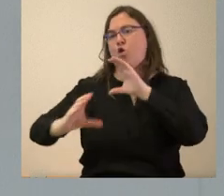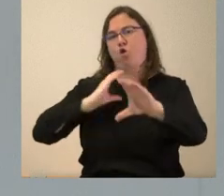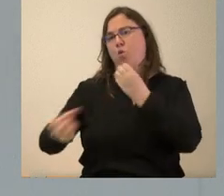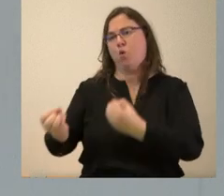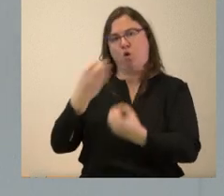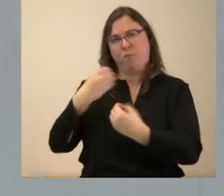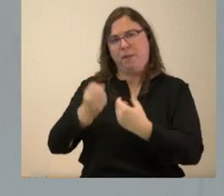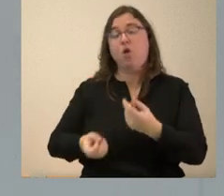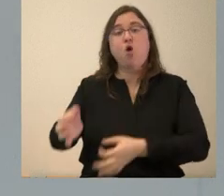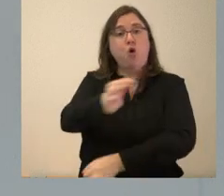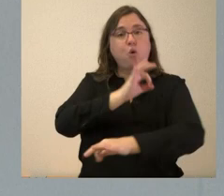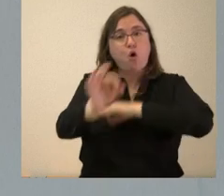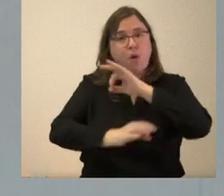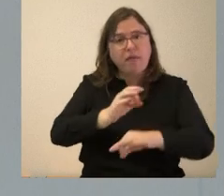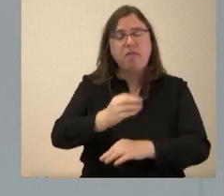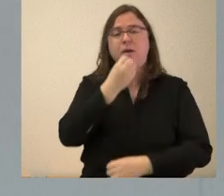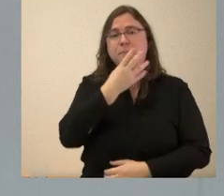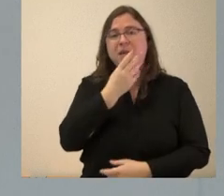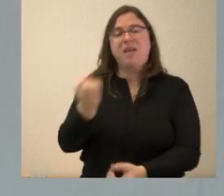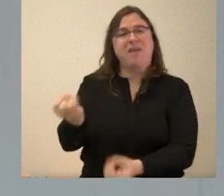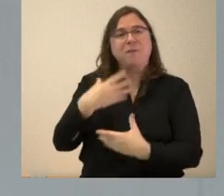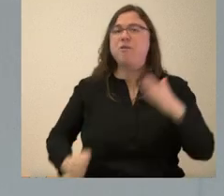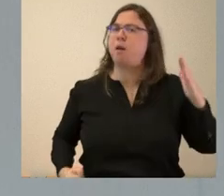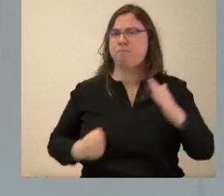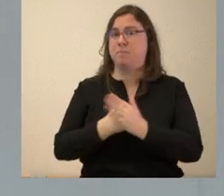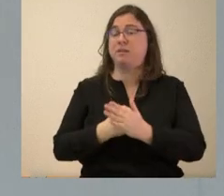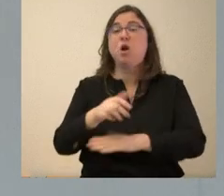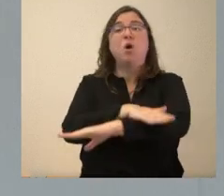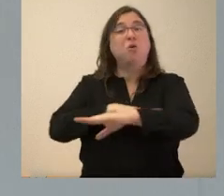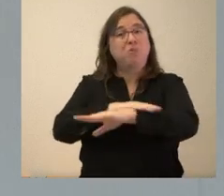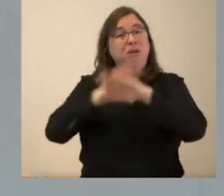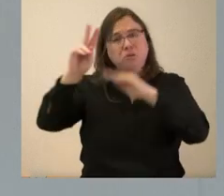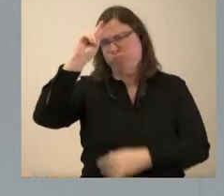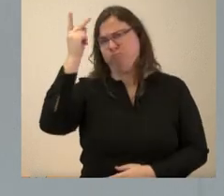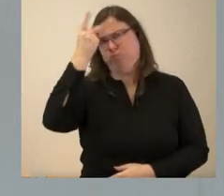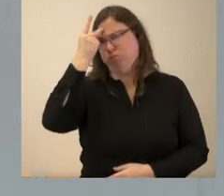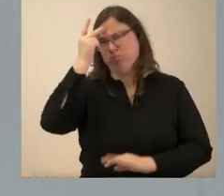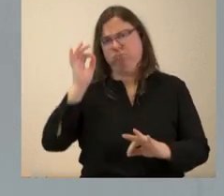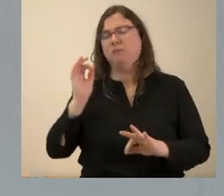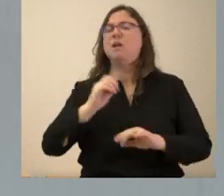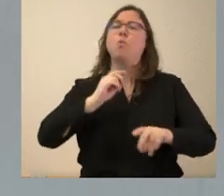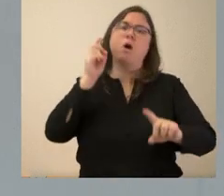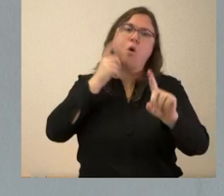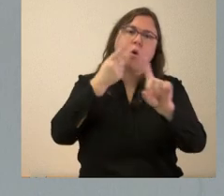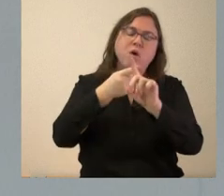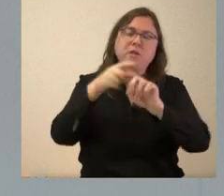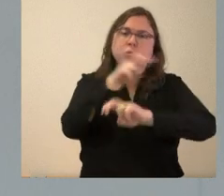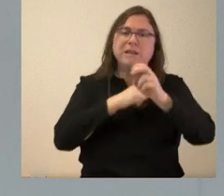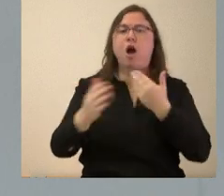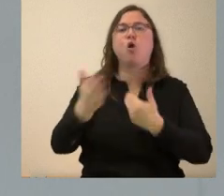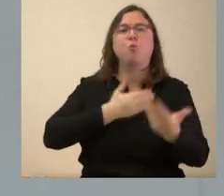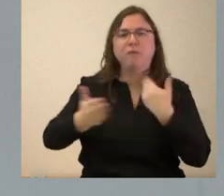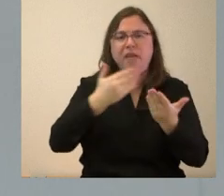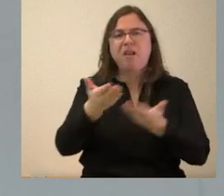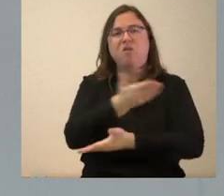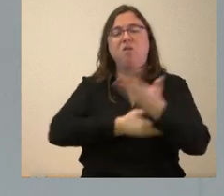máximo nivel de información y que el gobierno cantidad actitud y cambie la actitud hacia una vida de colaboración y diálogo y no hacia